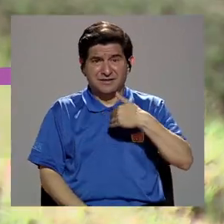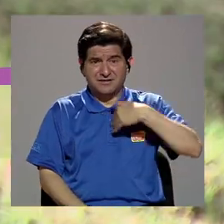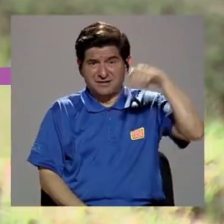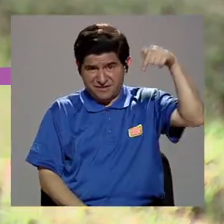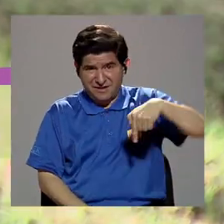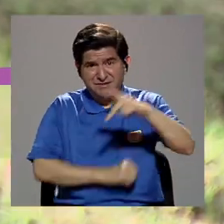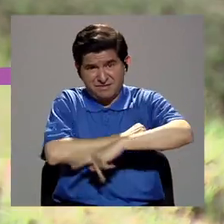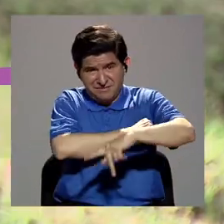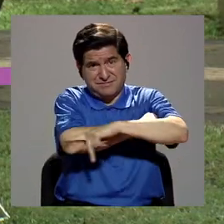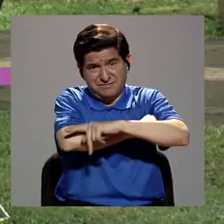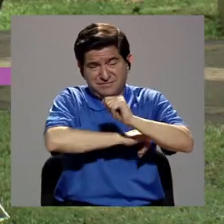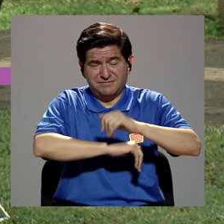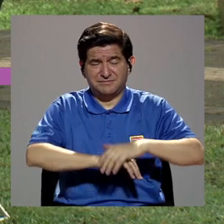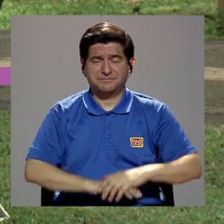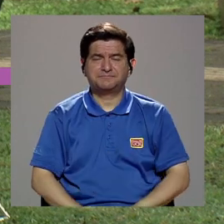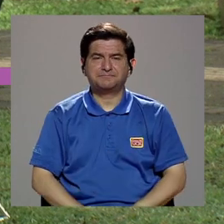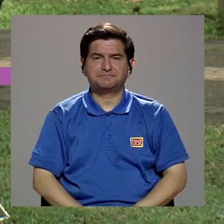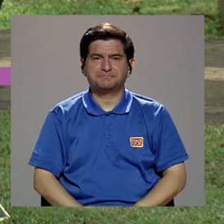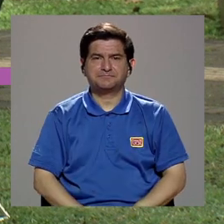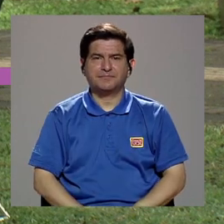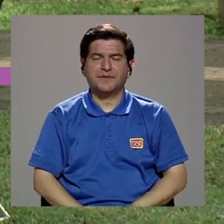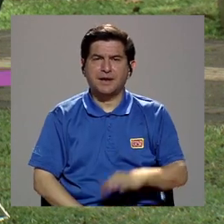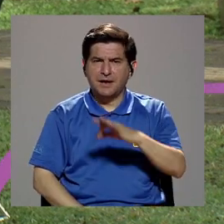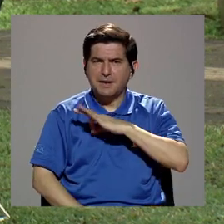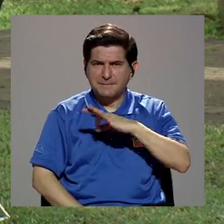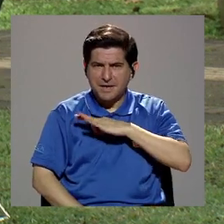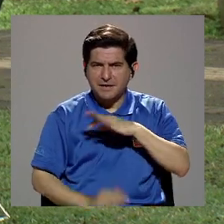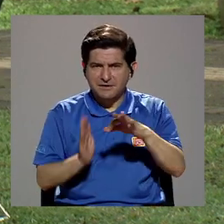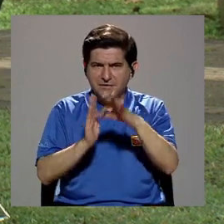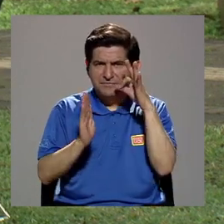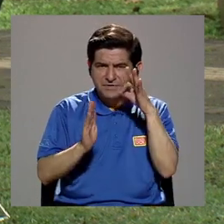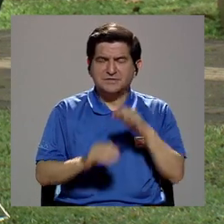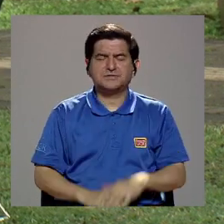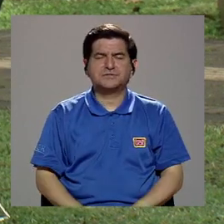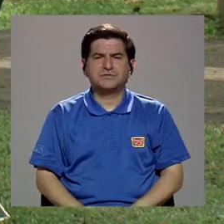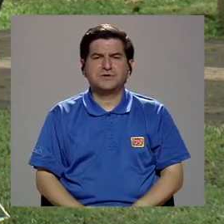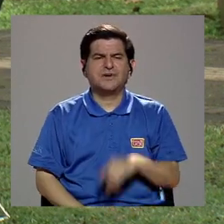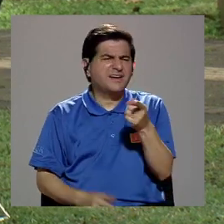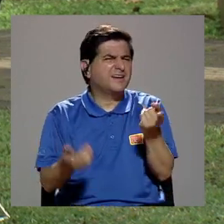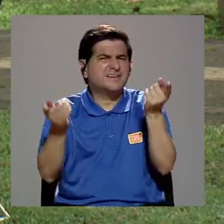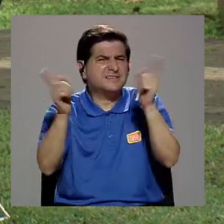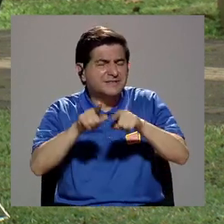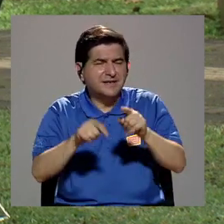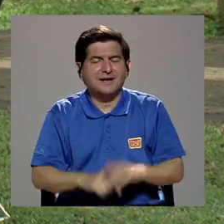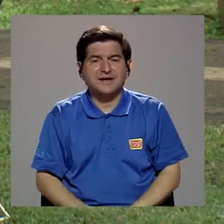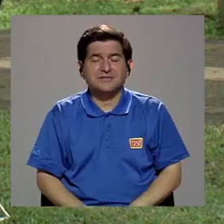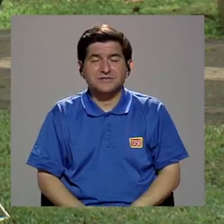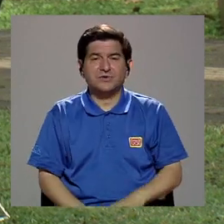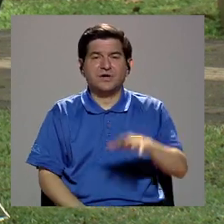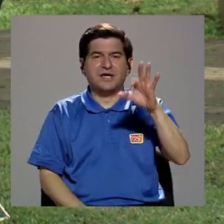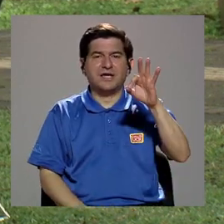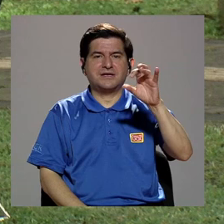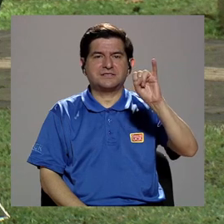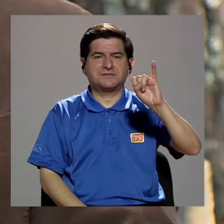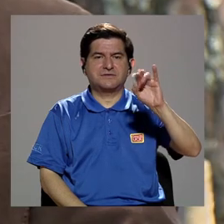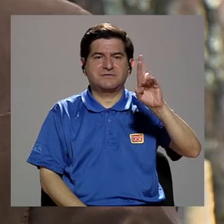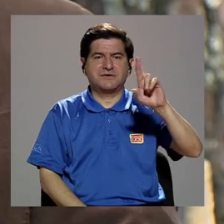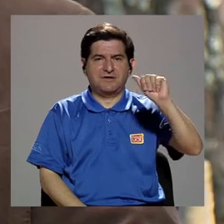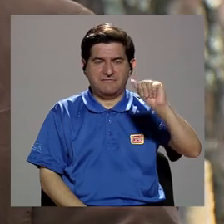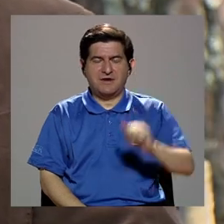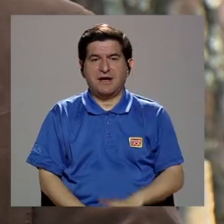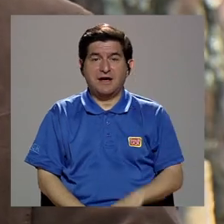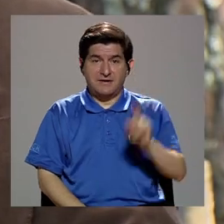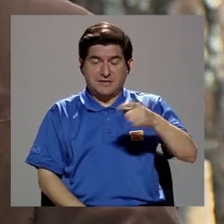como país. Uh-huh. Luego, el beneficio de las frutas. Buscamos con el beneficio de la fruta es el tema de la fibra, uh-huh. ¿verdad? Que necesita el intestino